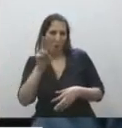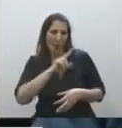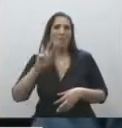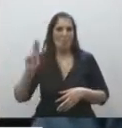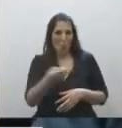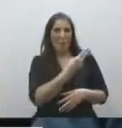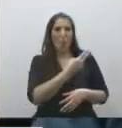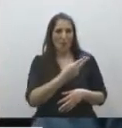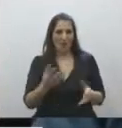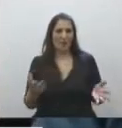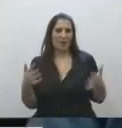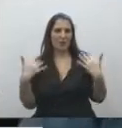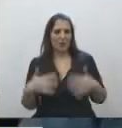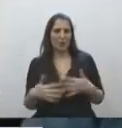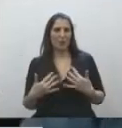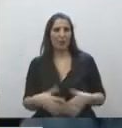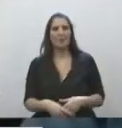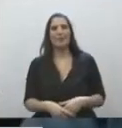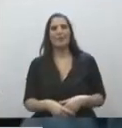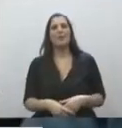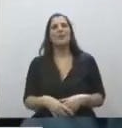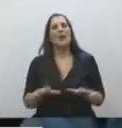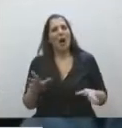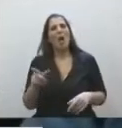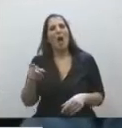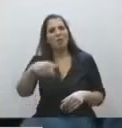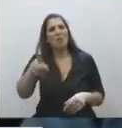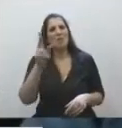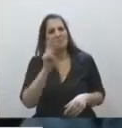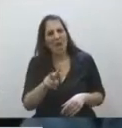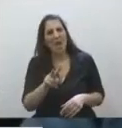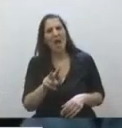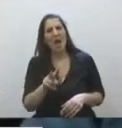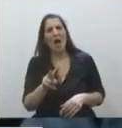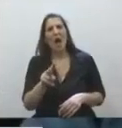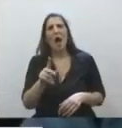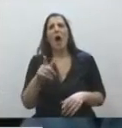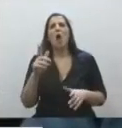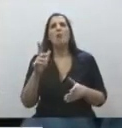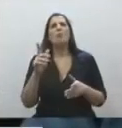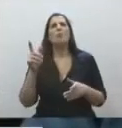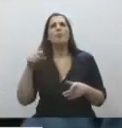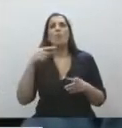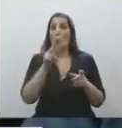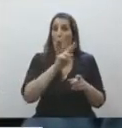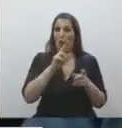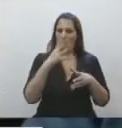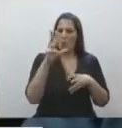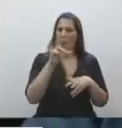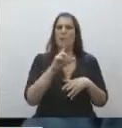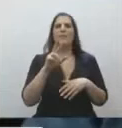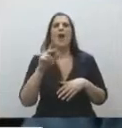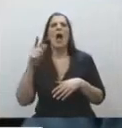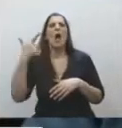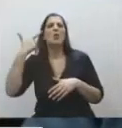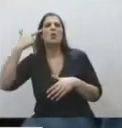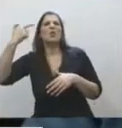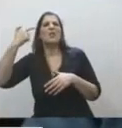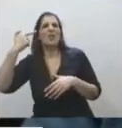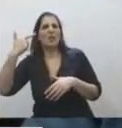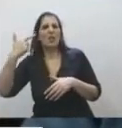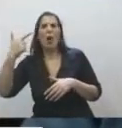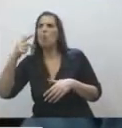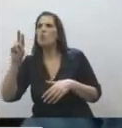división el gobierno no la va a querer repetir, por dos razones. En primer lugar, porque está en época de elección y me parece que no va a querer